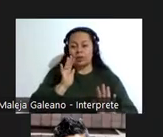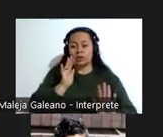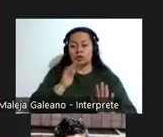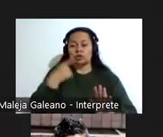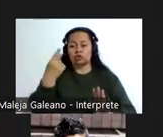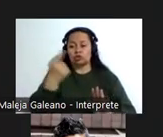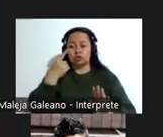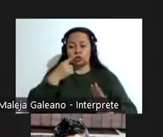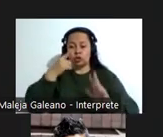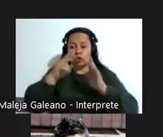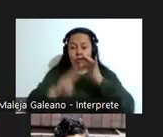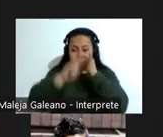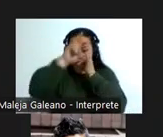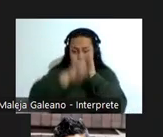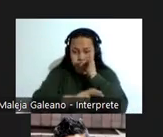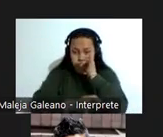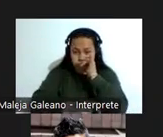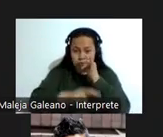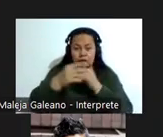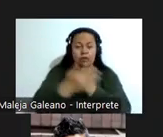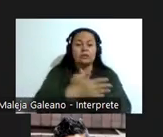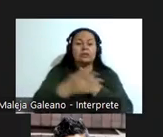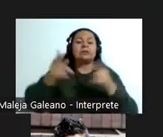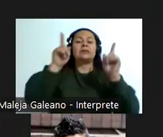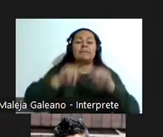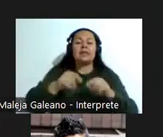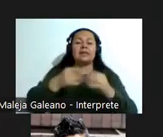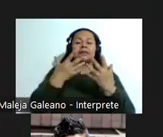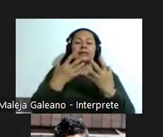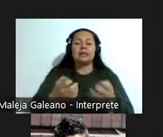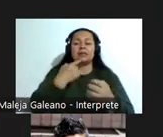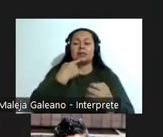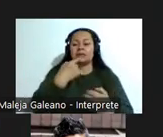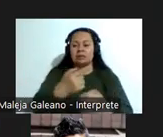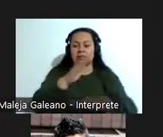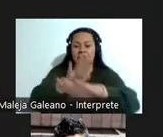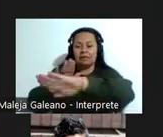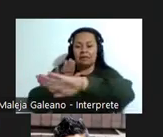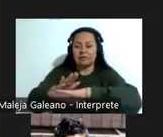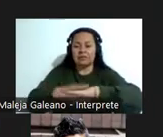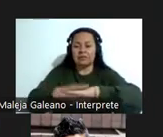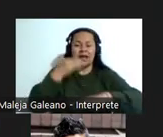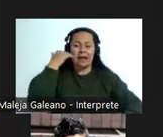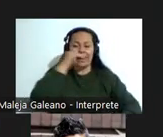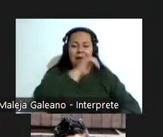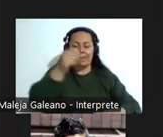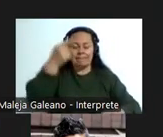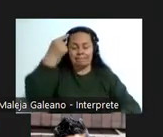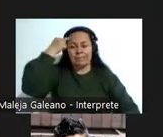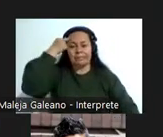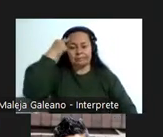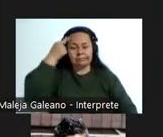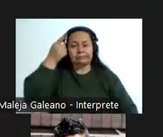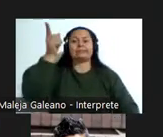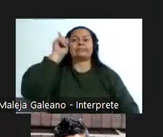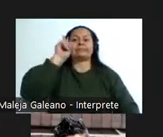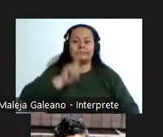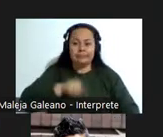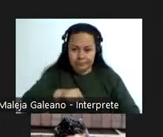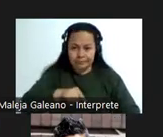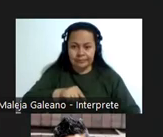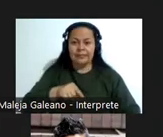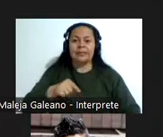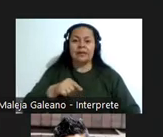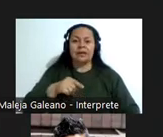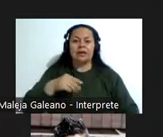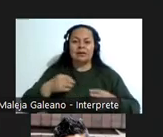una epistemología. Aquí también quiero decirles que el feminismo como pensamiento también nos ha regalado una